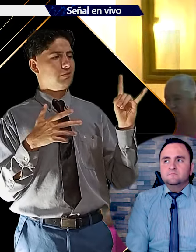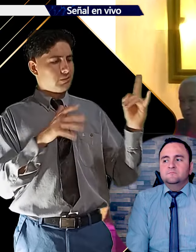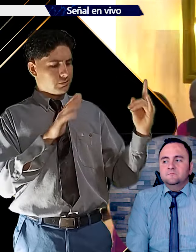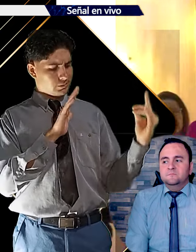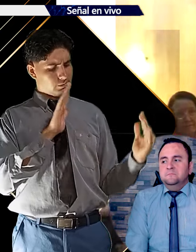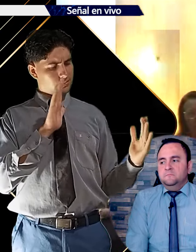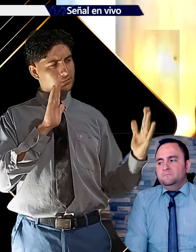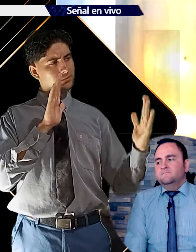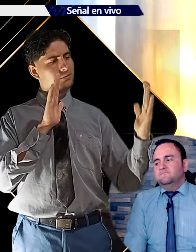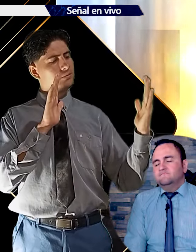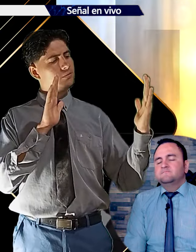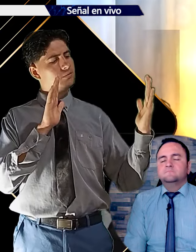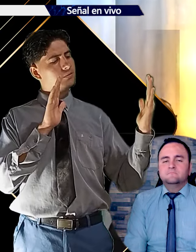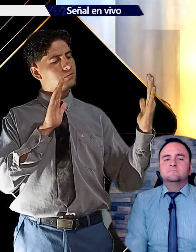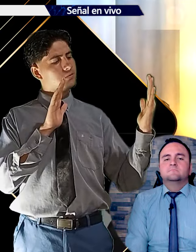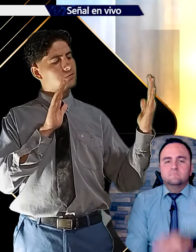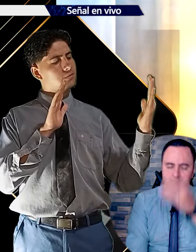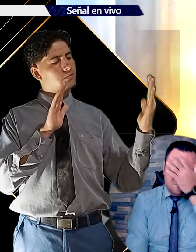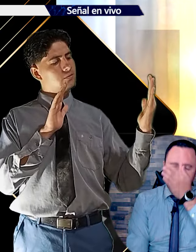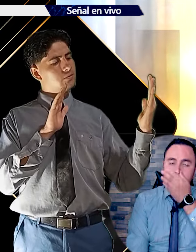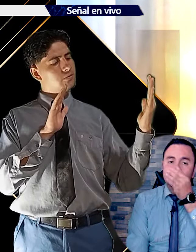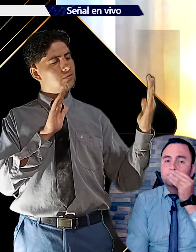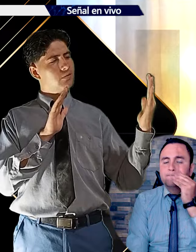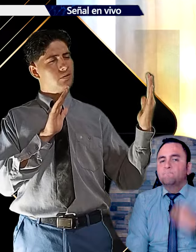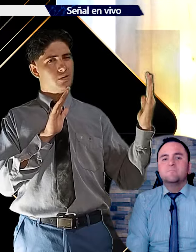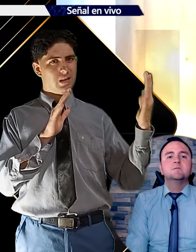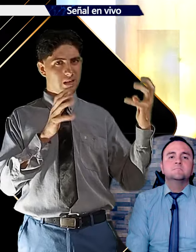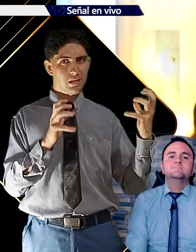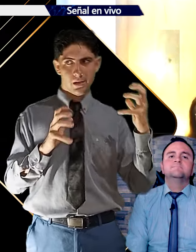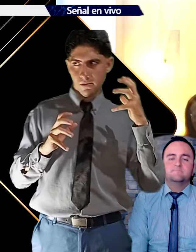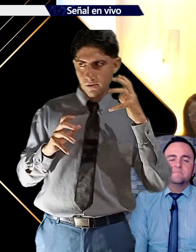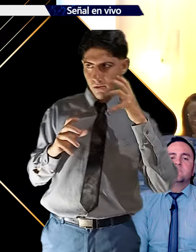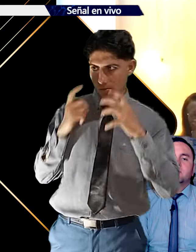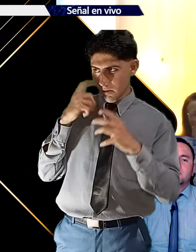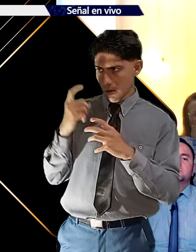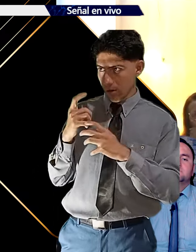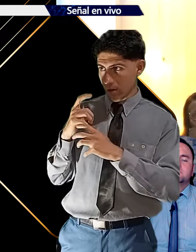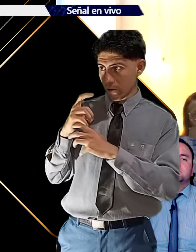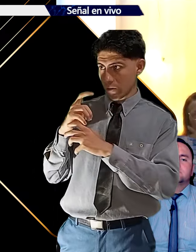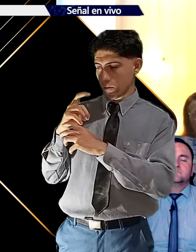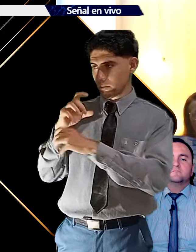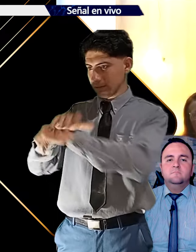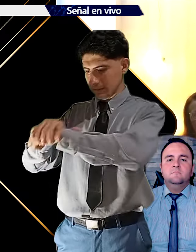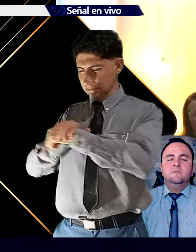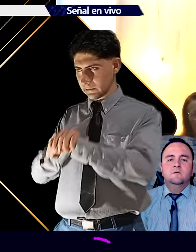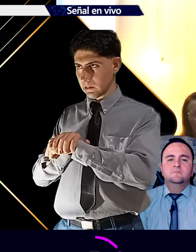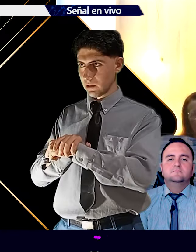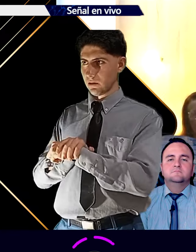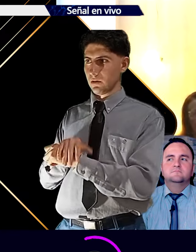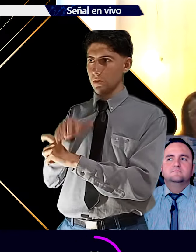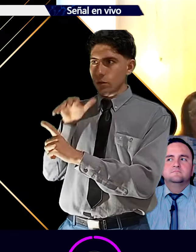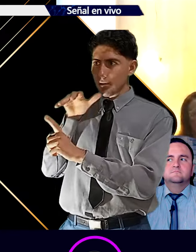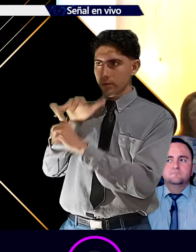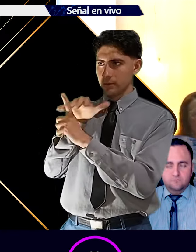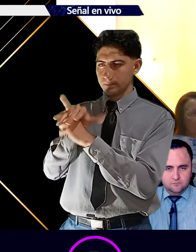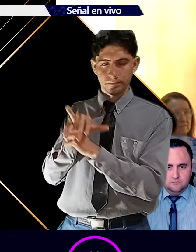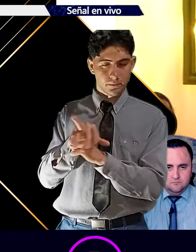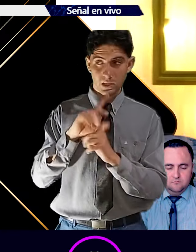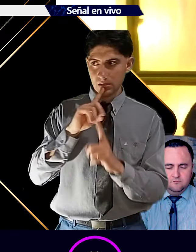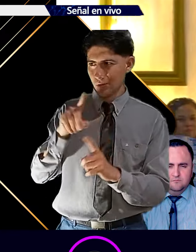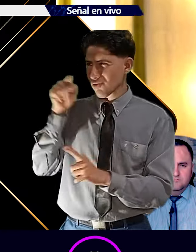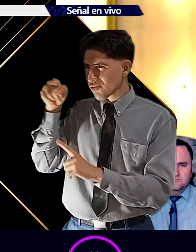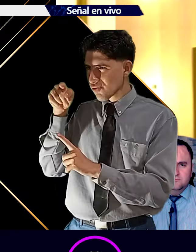con el diablo. El diablo, ¿sabe qué? Se te aparece como un león rugiente buscándote para devorar. Y entonces cuando